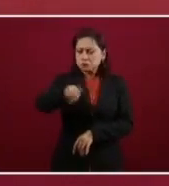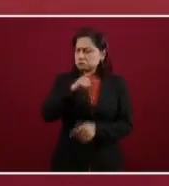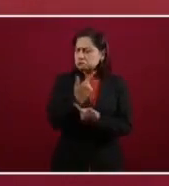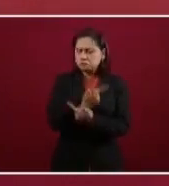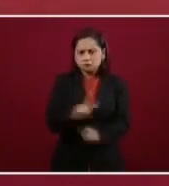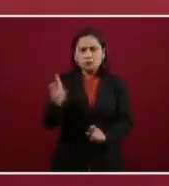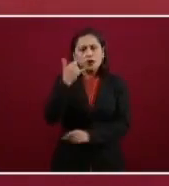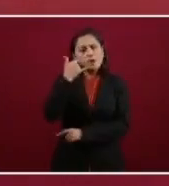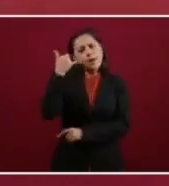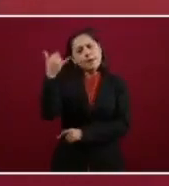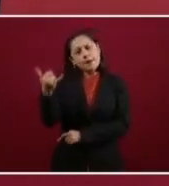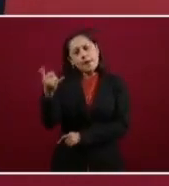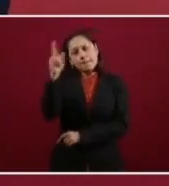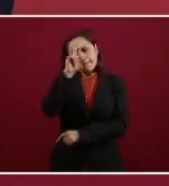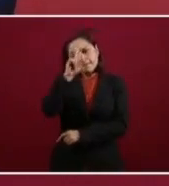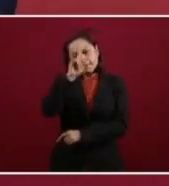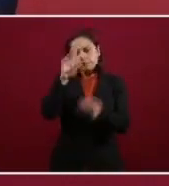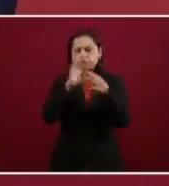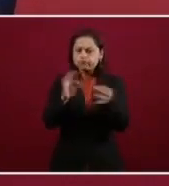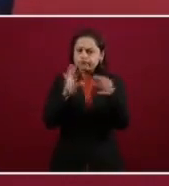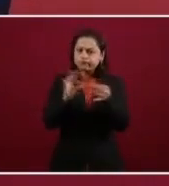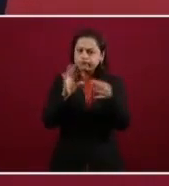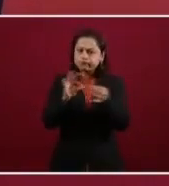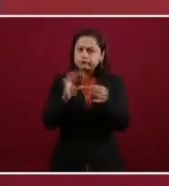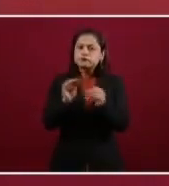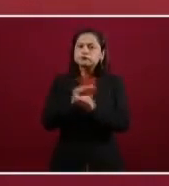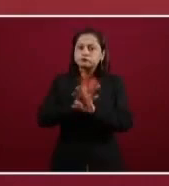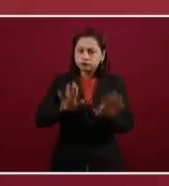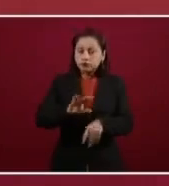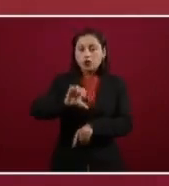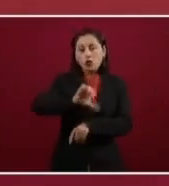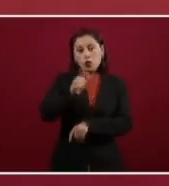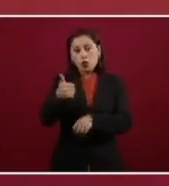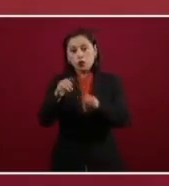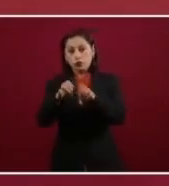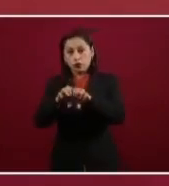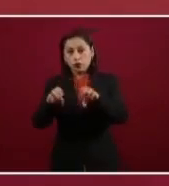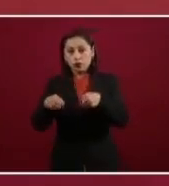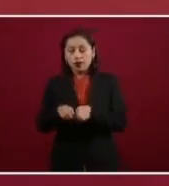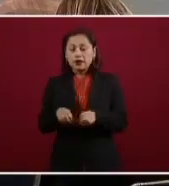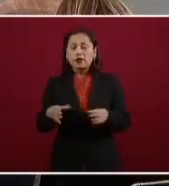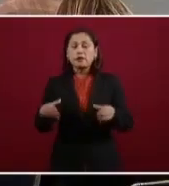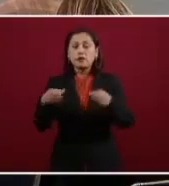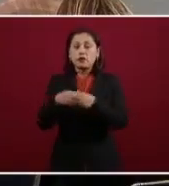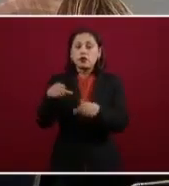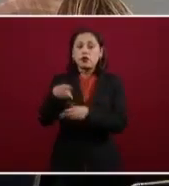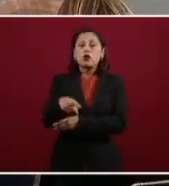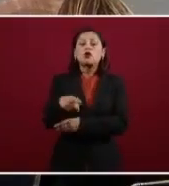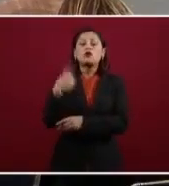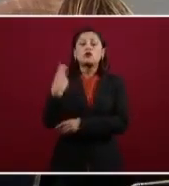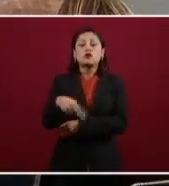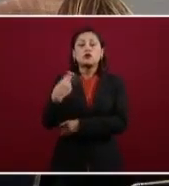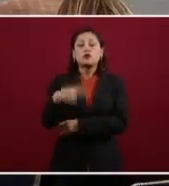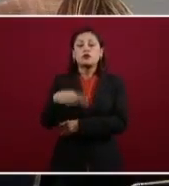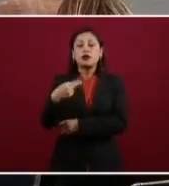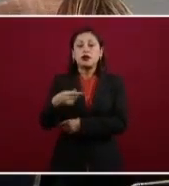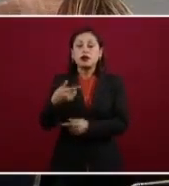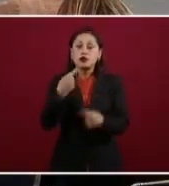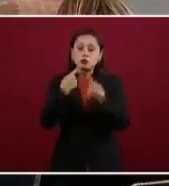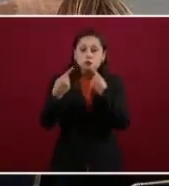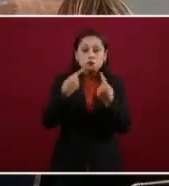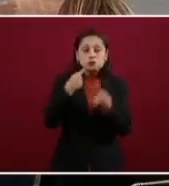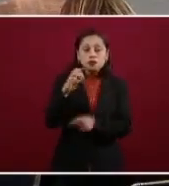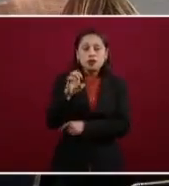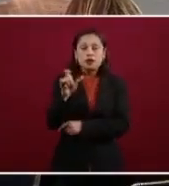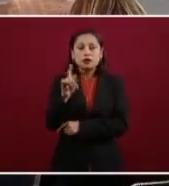información ser asesorados pero también pueden en concilia express conciliar su problema vía telefónica en menos